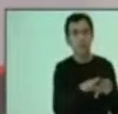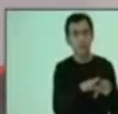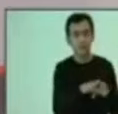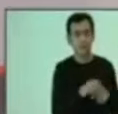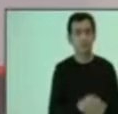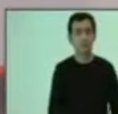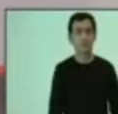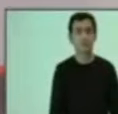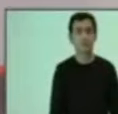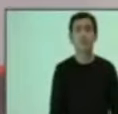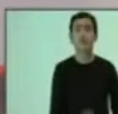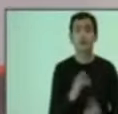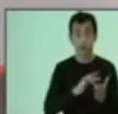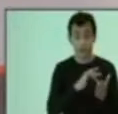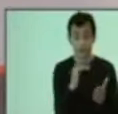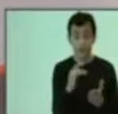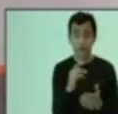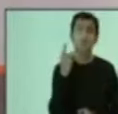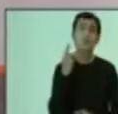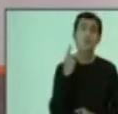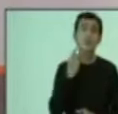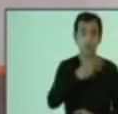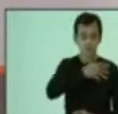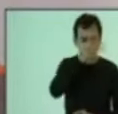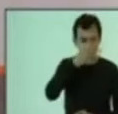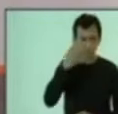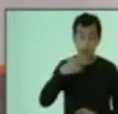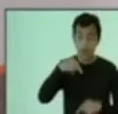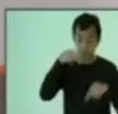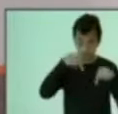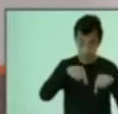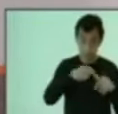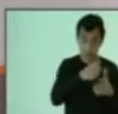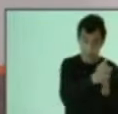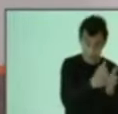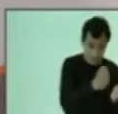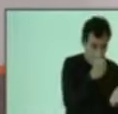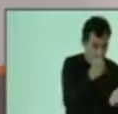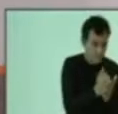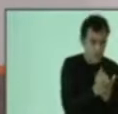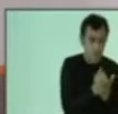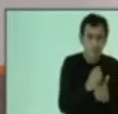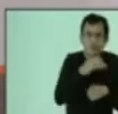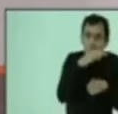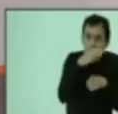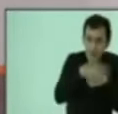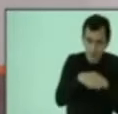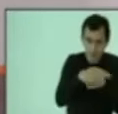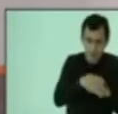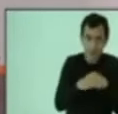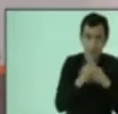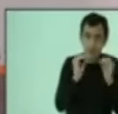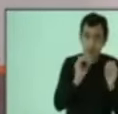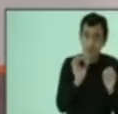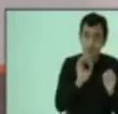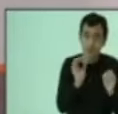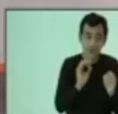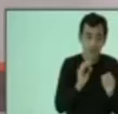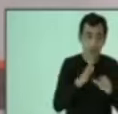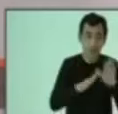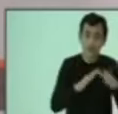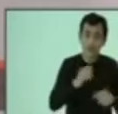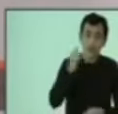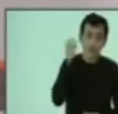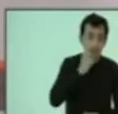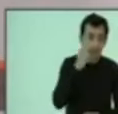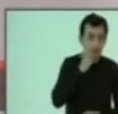Gracias. Política migratoria. La migración en nuestro municipio se da de manera temporal o definitiva. Al abandonar